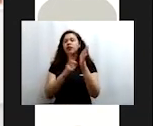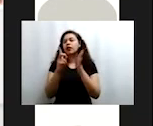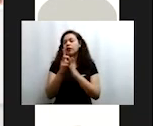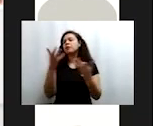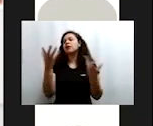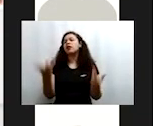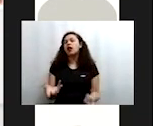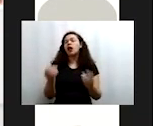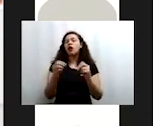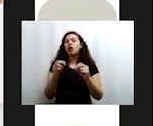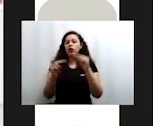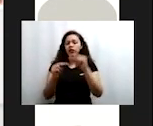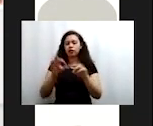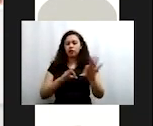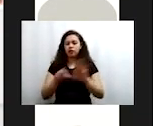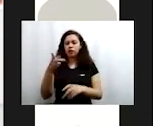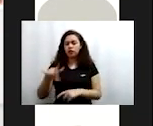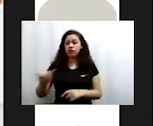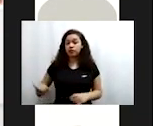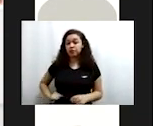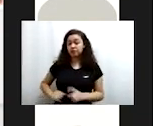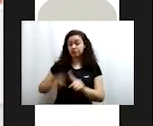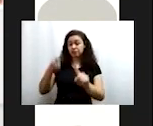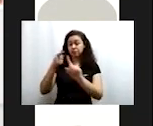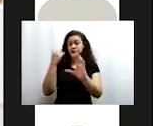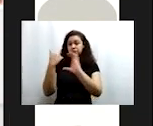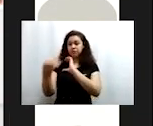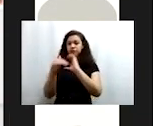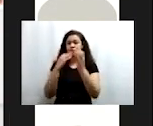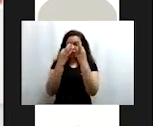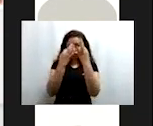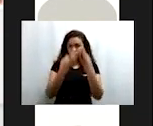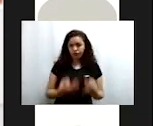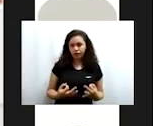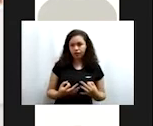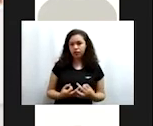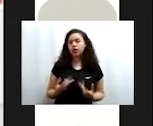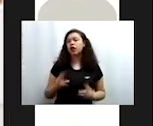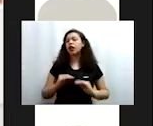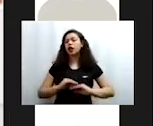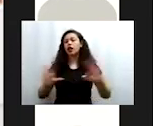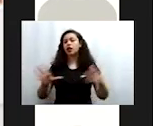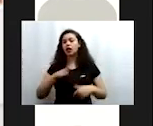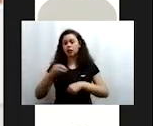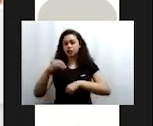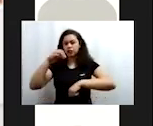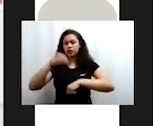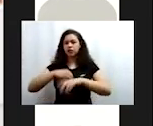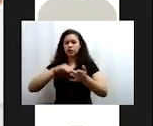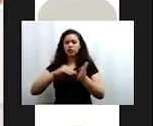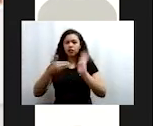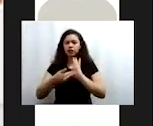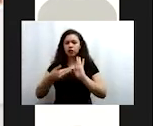o departamentos. A eso se refiere cuando hablamos de formal, y por supuesto que se deja ver a través de diferentes estrategias que ellos